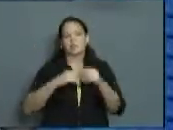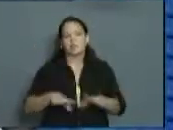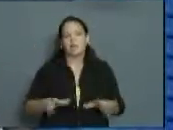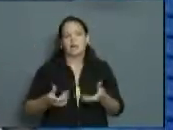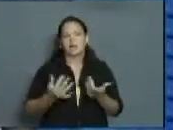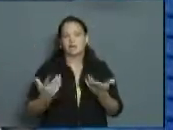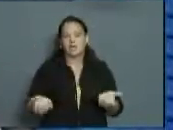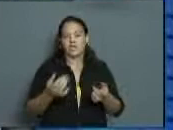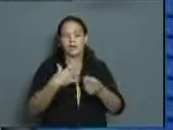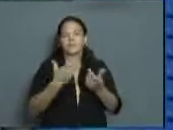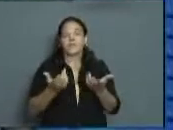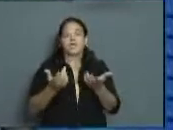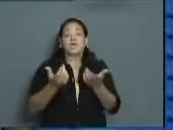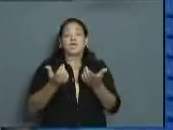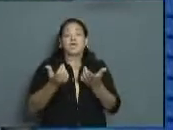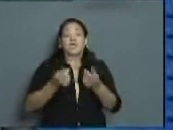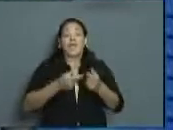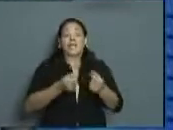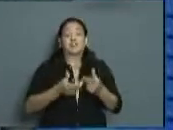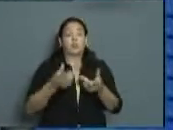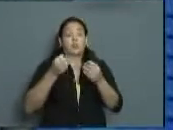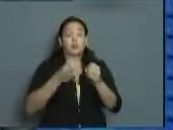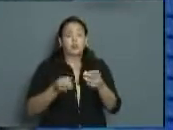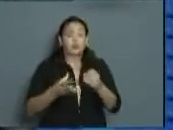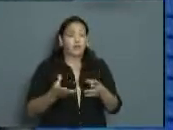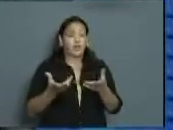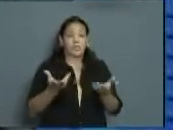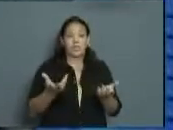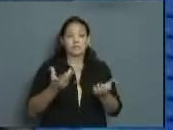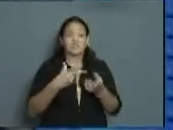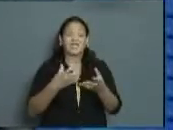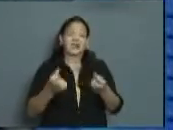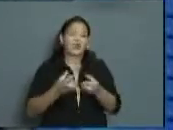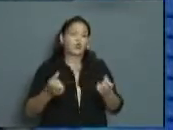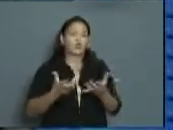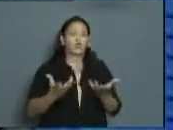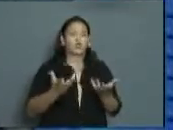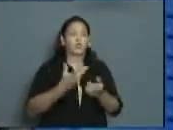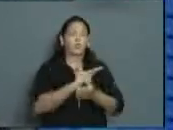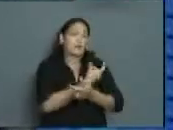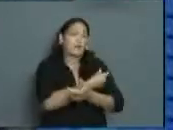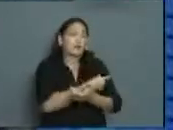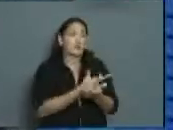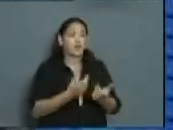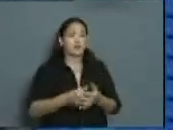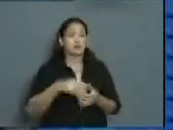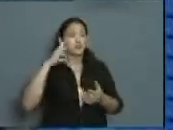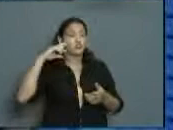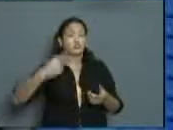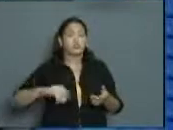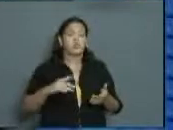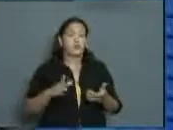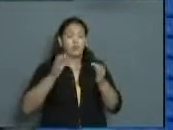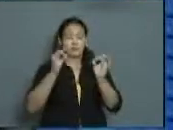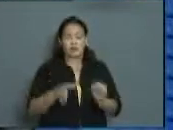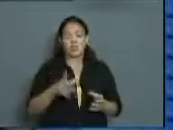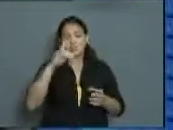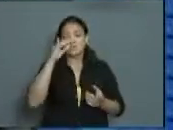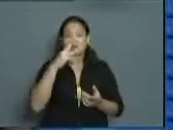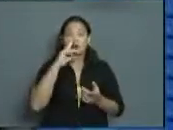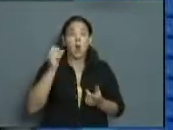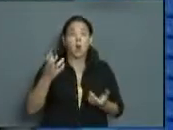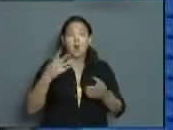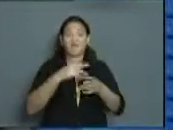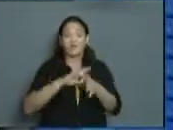anticuerpo. ¿Qué sucede? En las personas que no tuvieron confirmación de la enfermedad, nosotros no sabemos si tuvieron o no la enfermedad, no tenemos